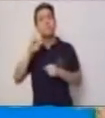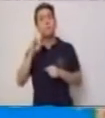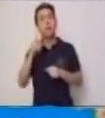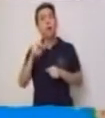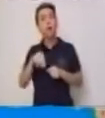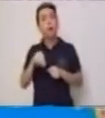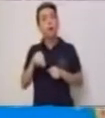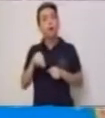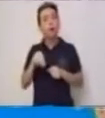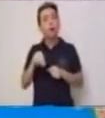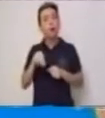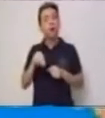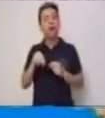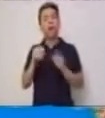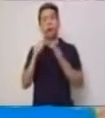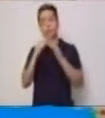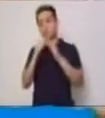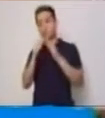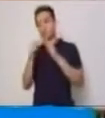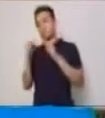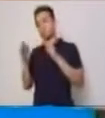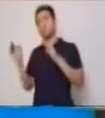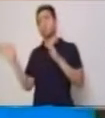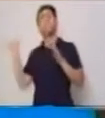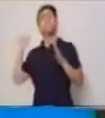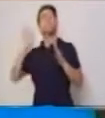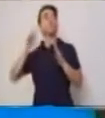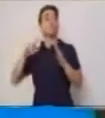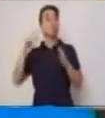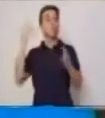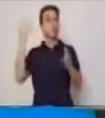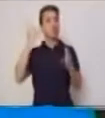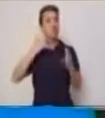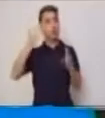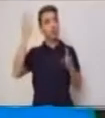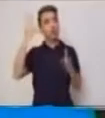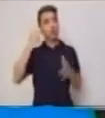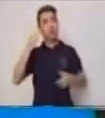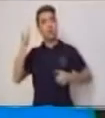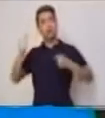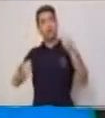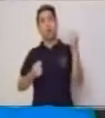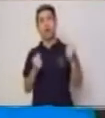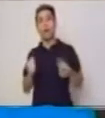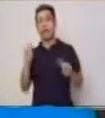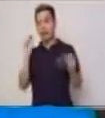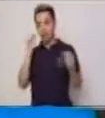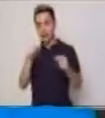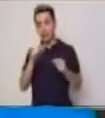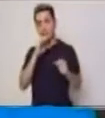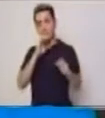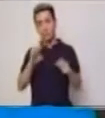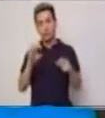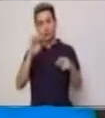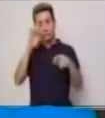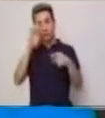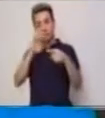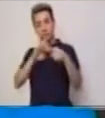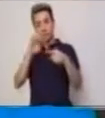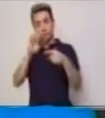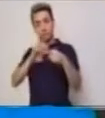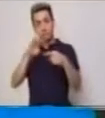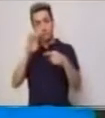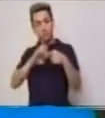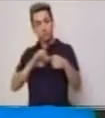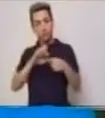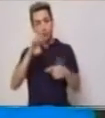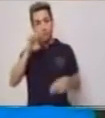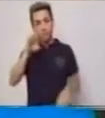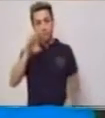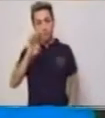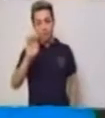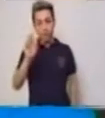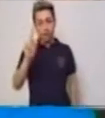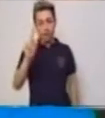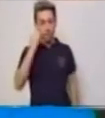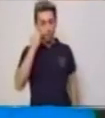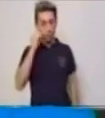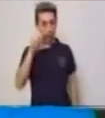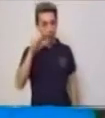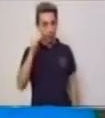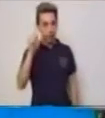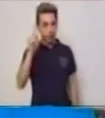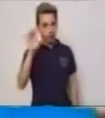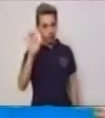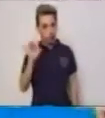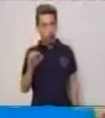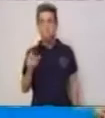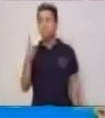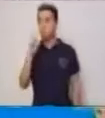Juan. Todos los días corre. Es mi predicado. Observamos. El sujeto es de